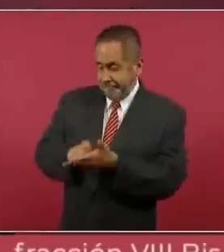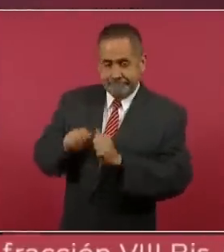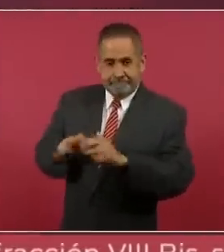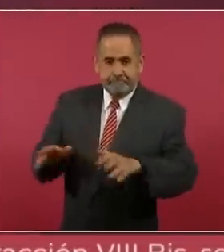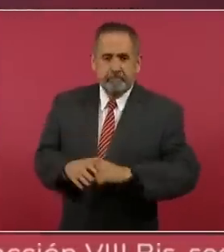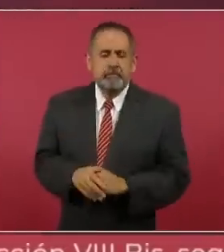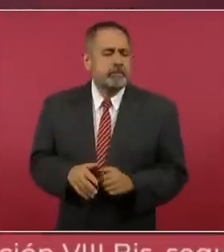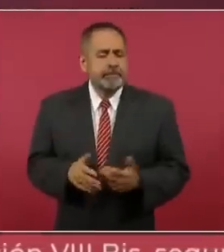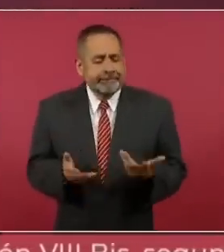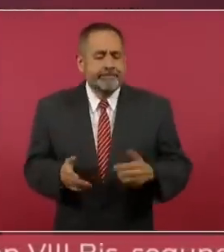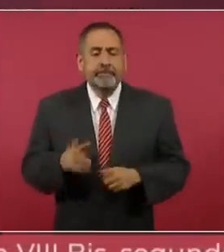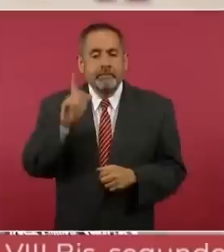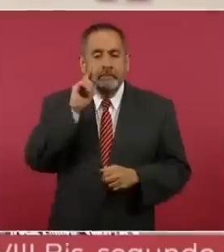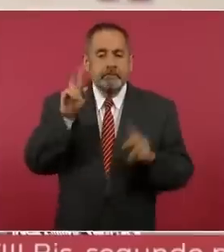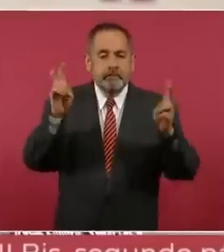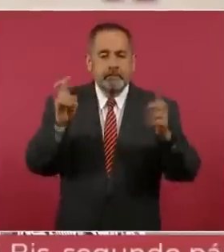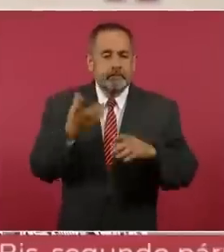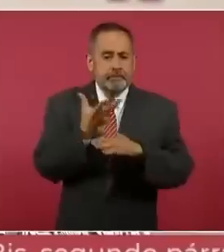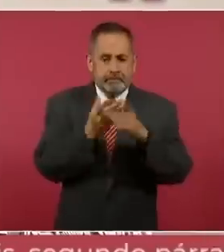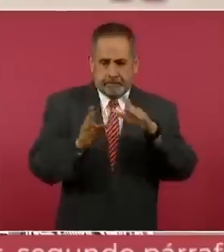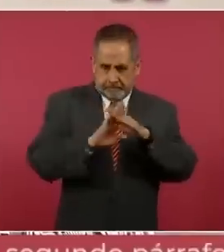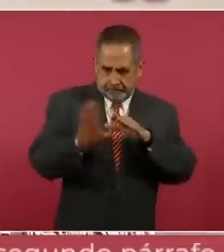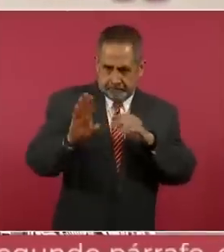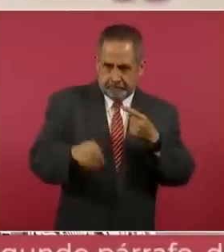Los temas: migración,